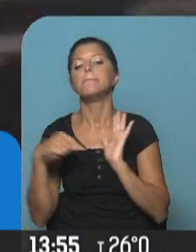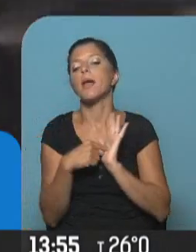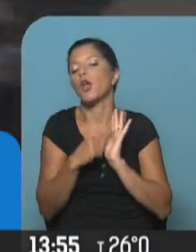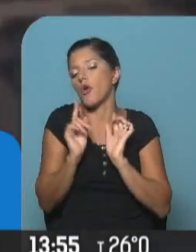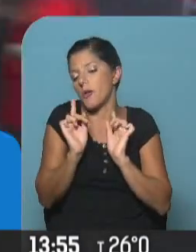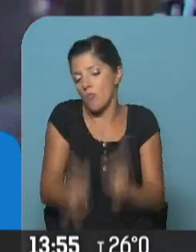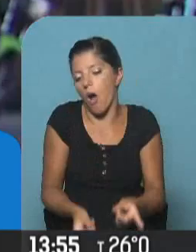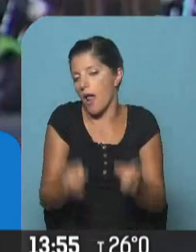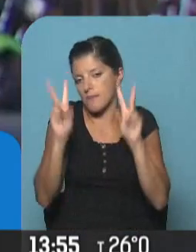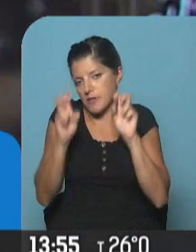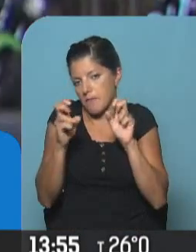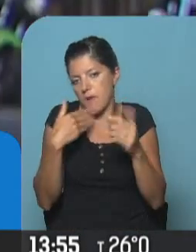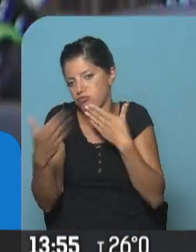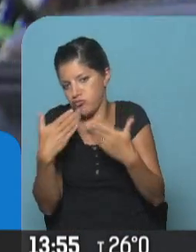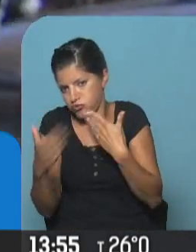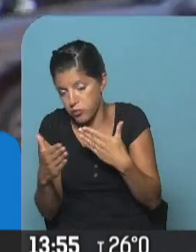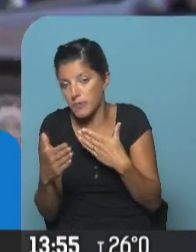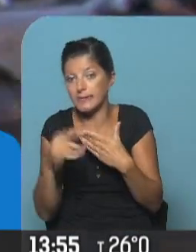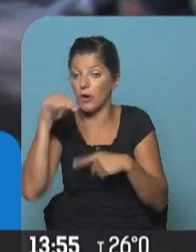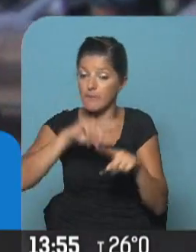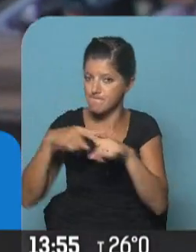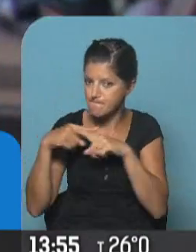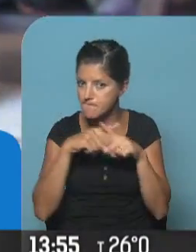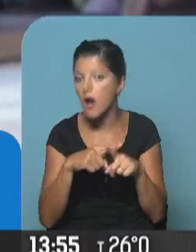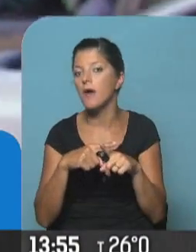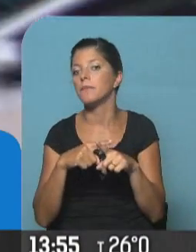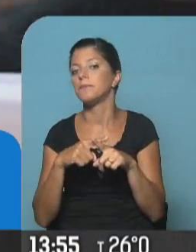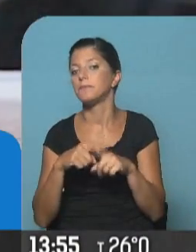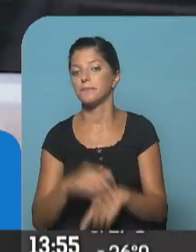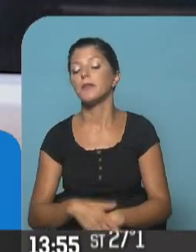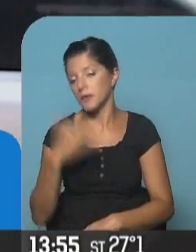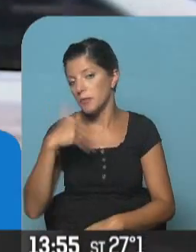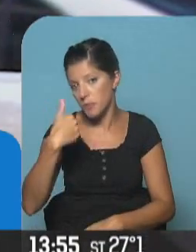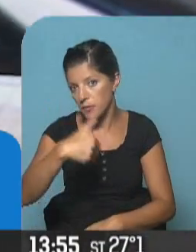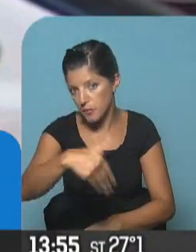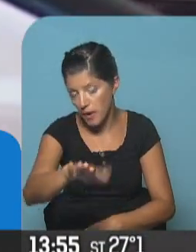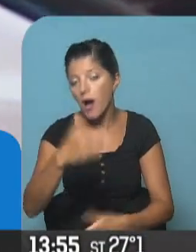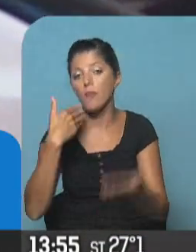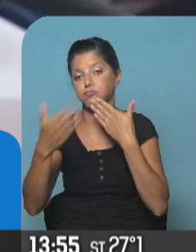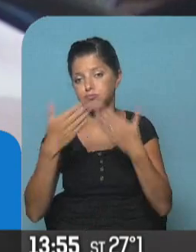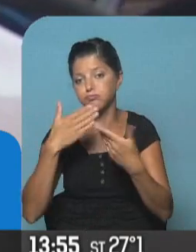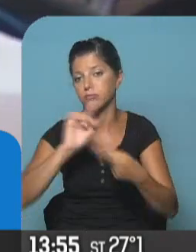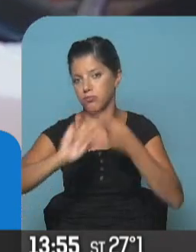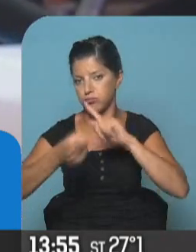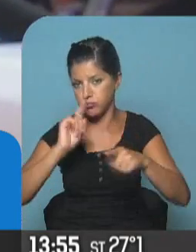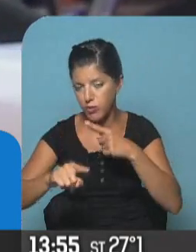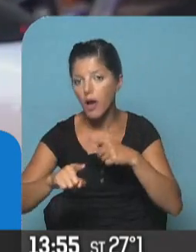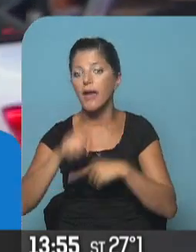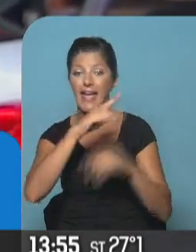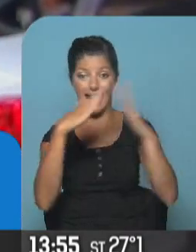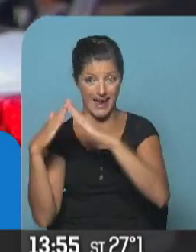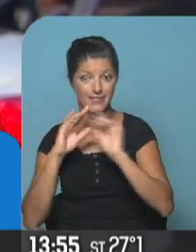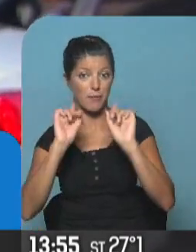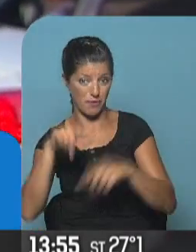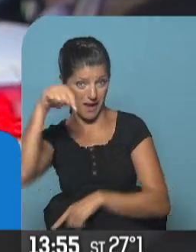está planteado y por supuesto la polémica existe y va a ser un motivo de debate seguramente no solamente en los hogares, sino